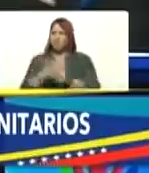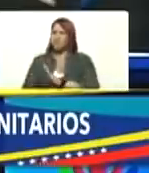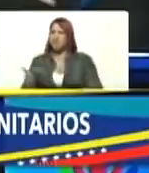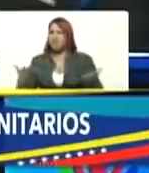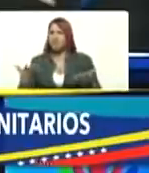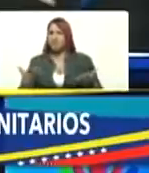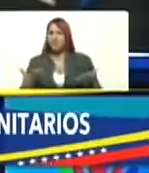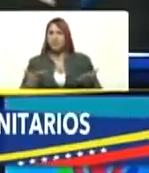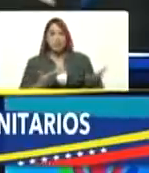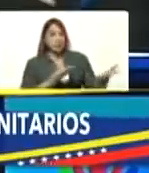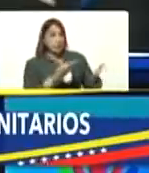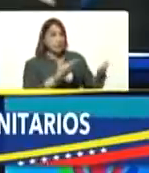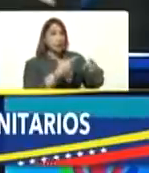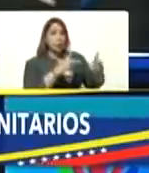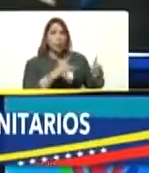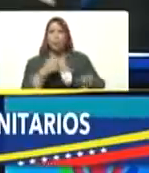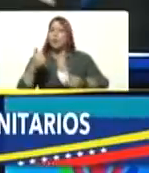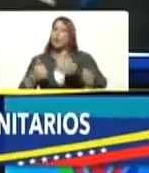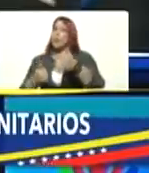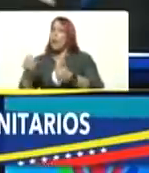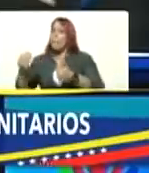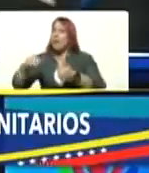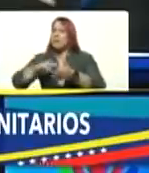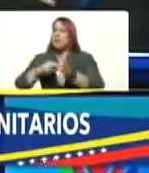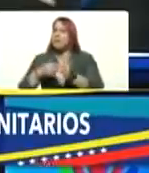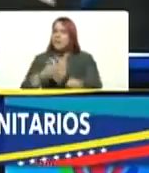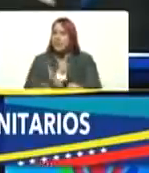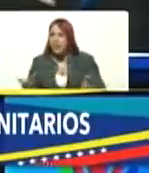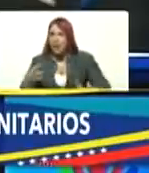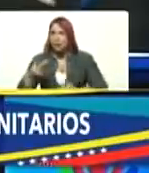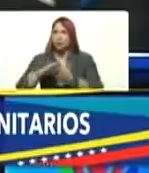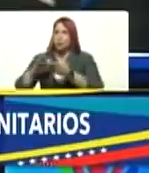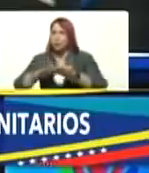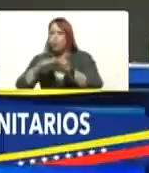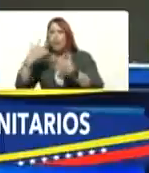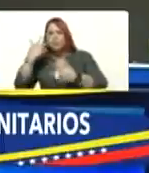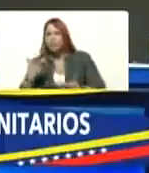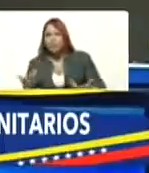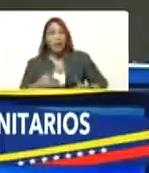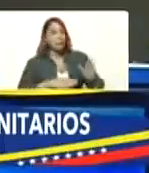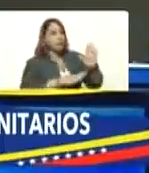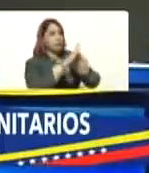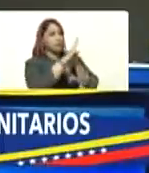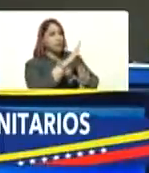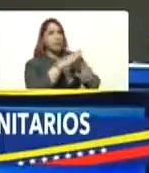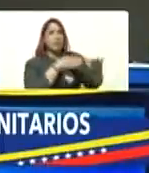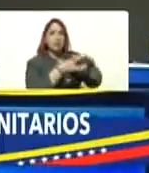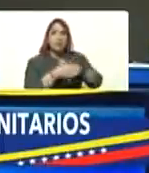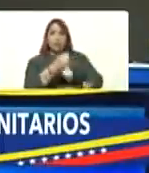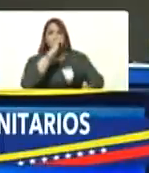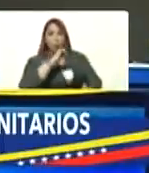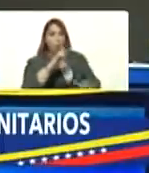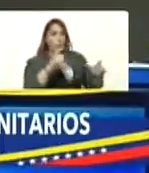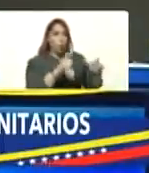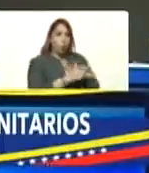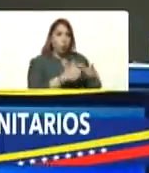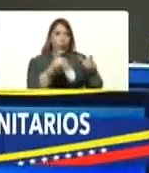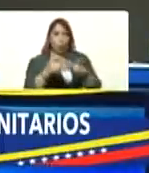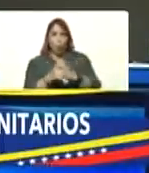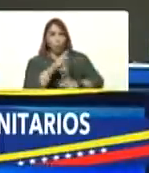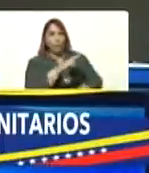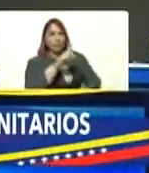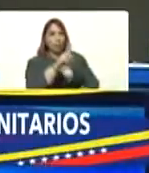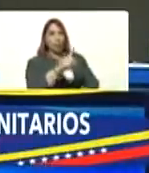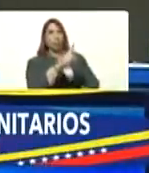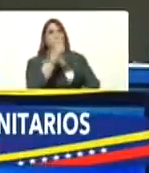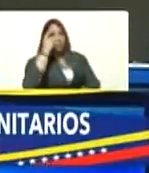concreto? En los servicios públicos. ¿Qué va a significar? ¿Esto va a solucionar qué? Va a incrementar el acceso al agua, reducir a menos de 21 días el